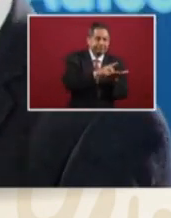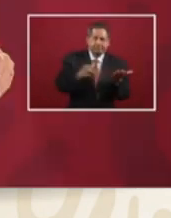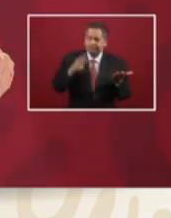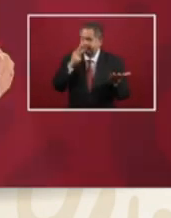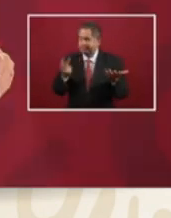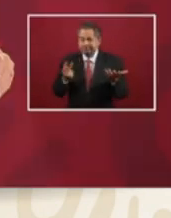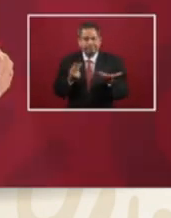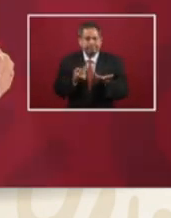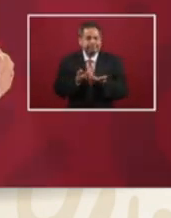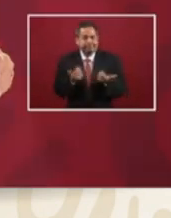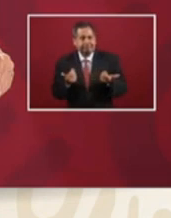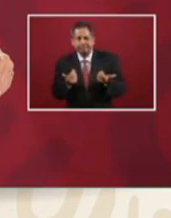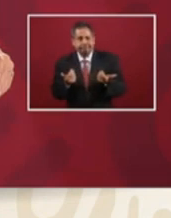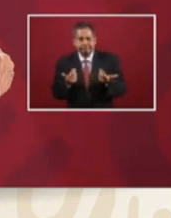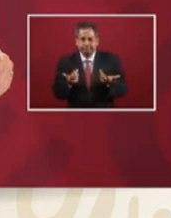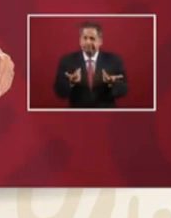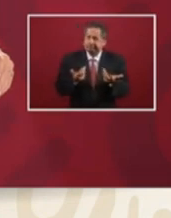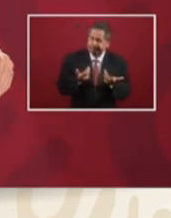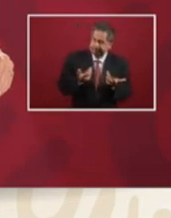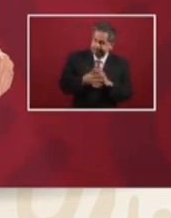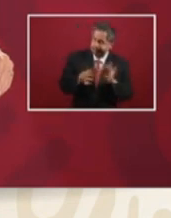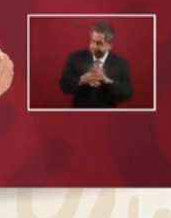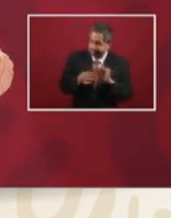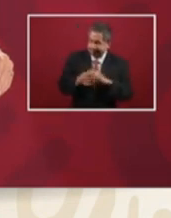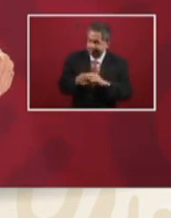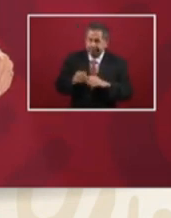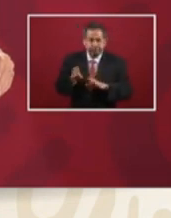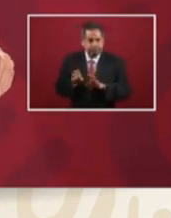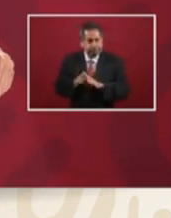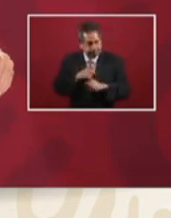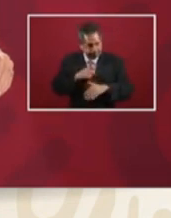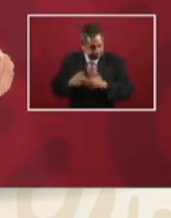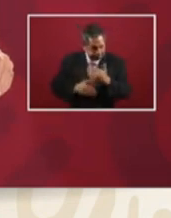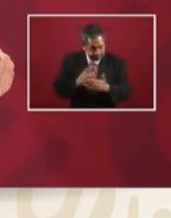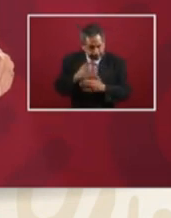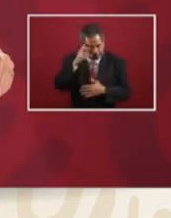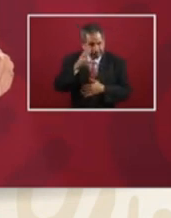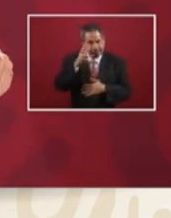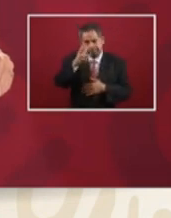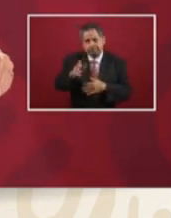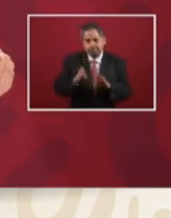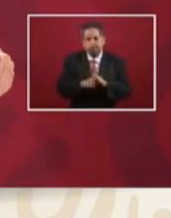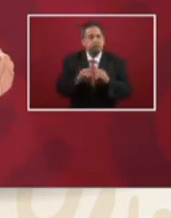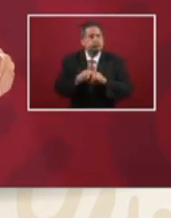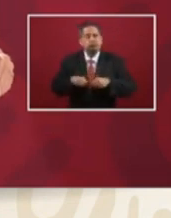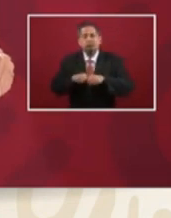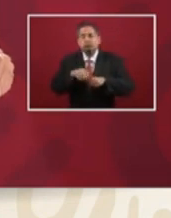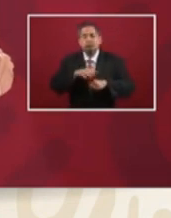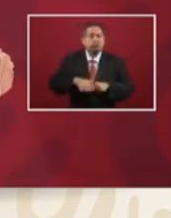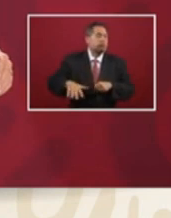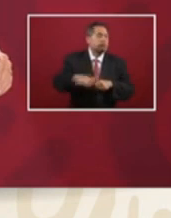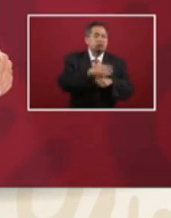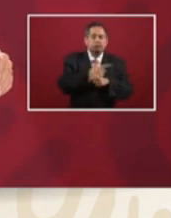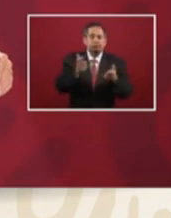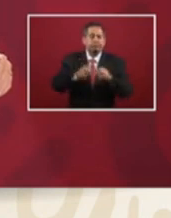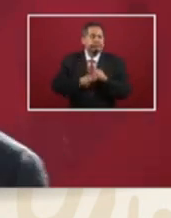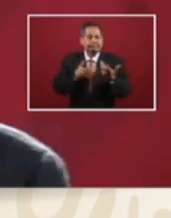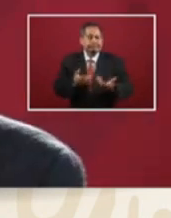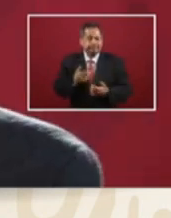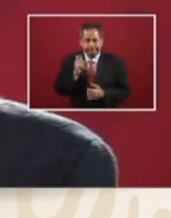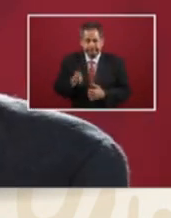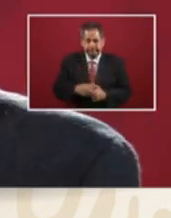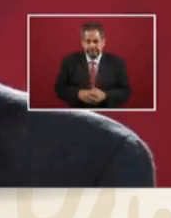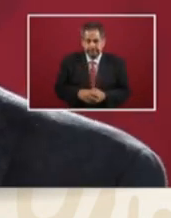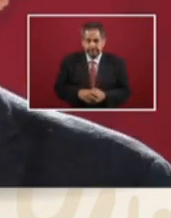detiene un poco el progreso de lo que es el avance, ¿no?, hacia una sociedad libre de sustancias. Como